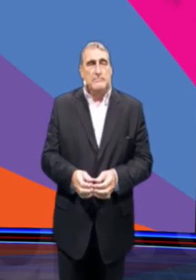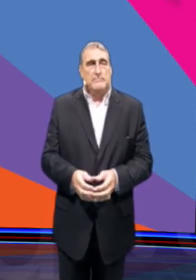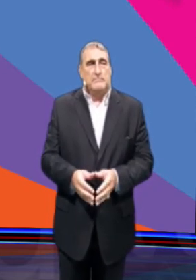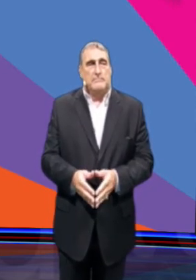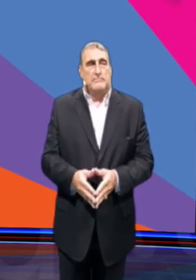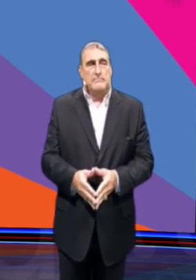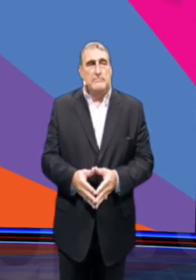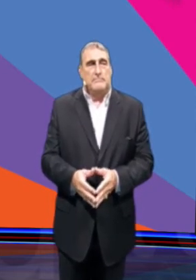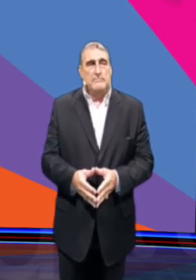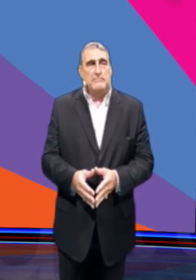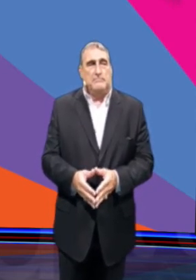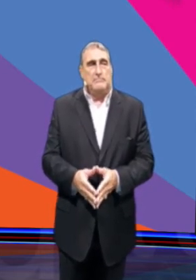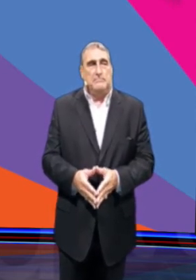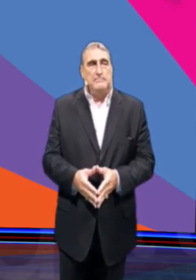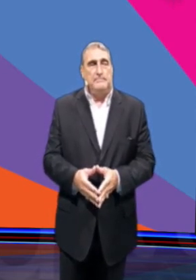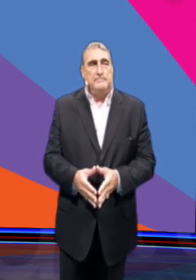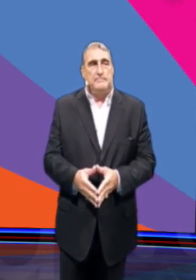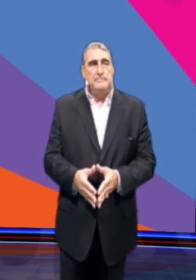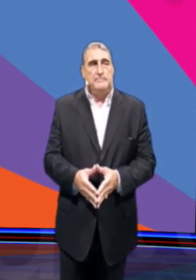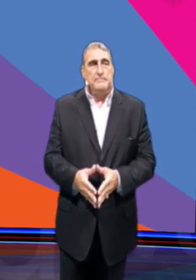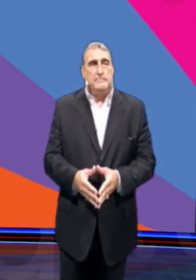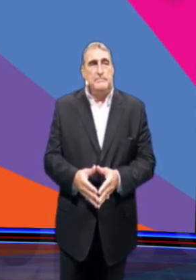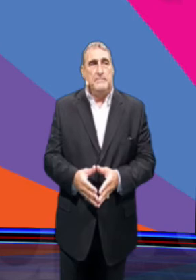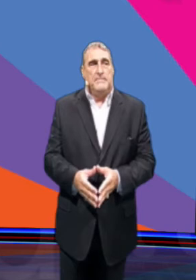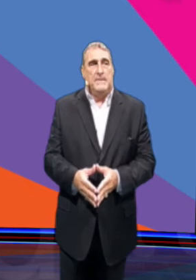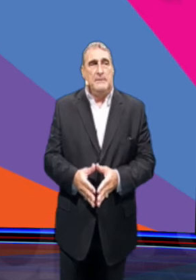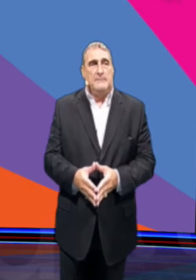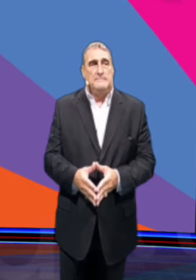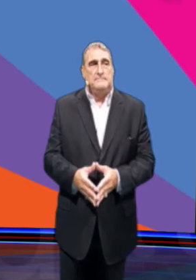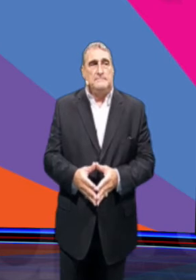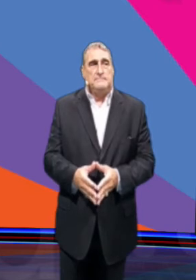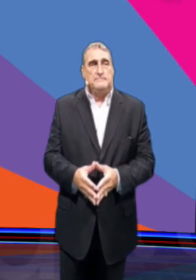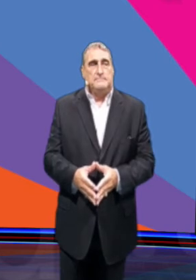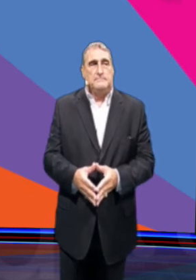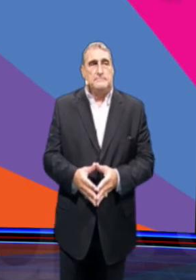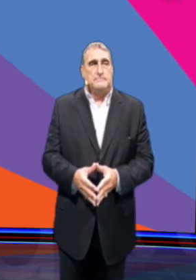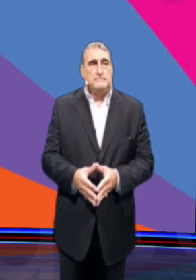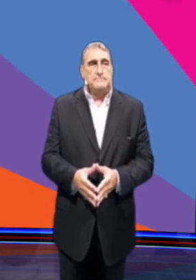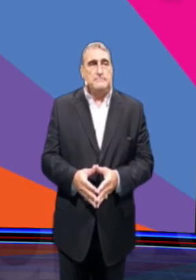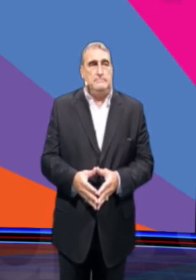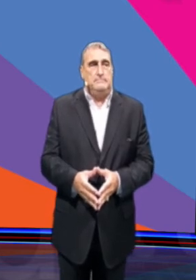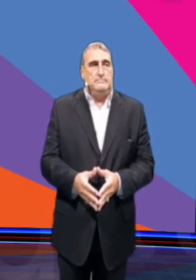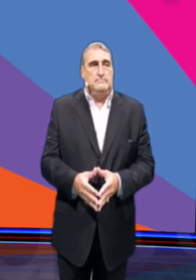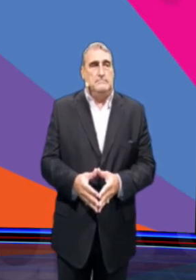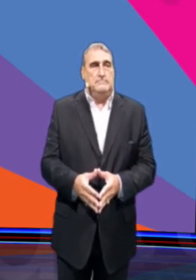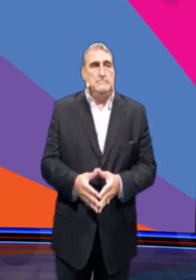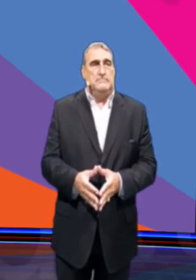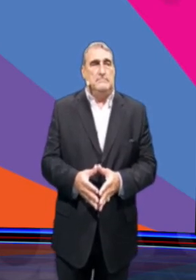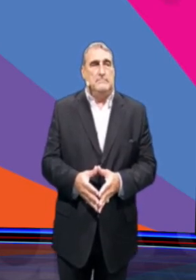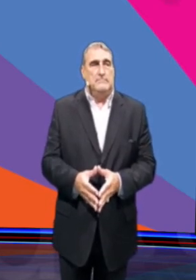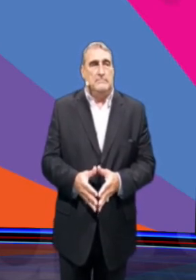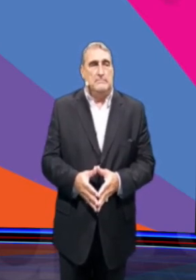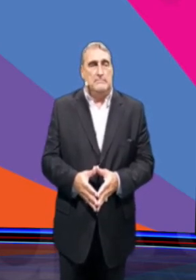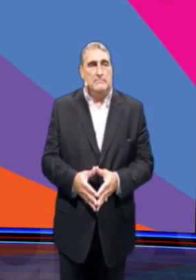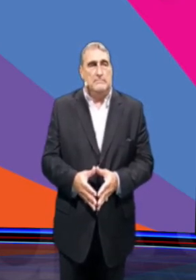defendido el Senado Marilín Sannún, María de los Ángeles